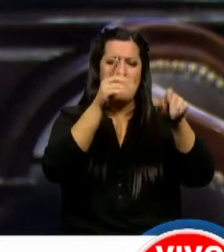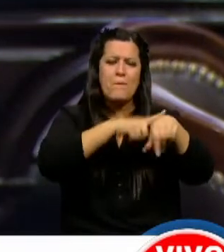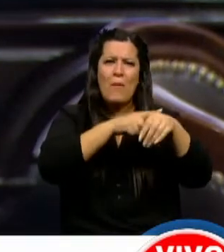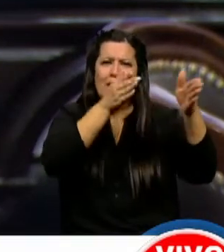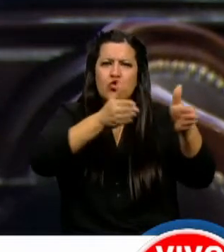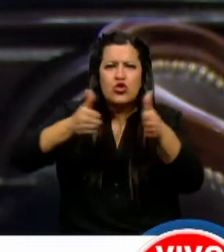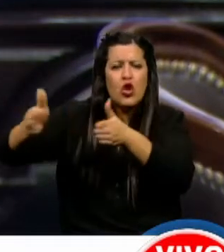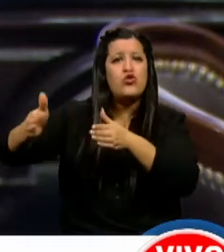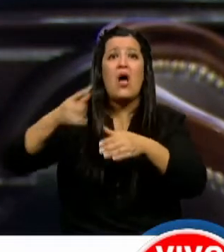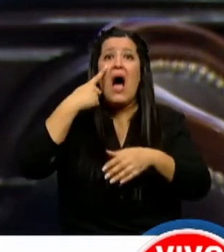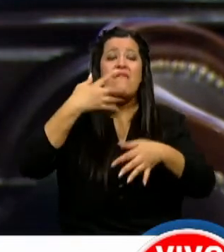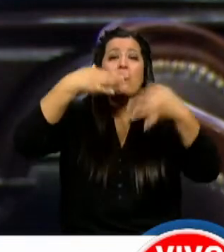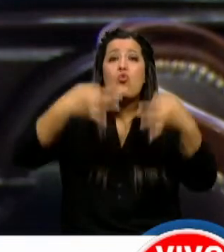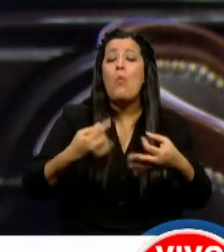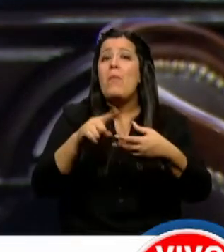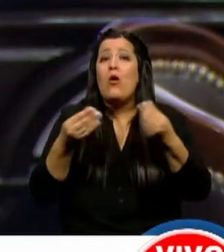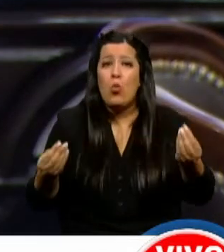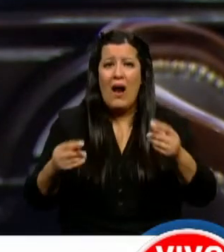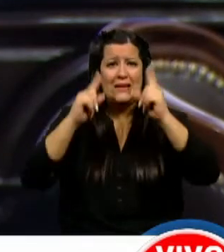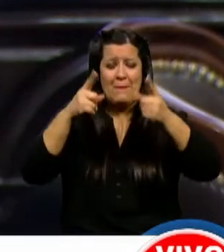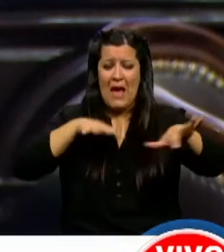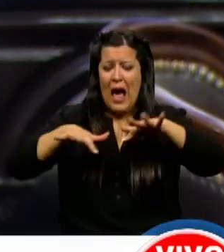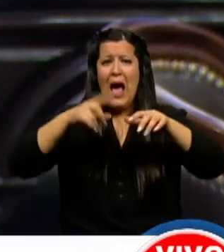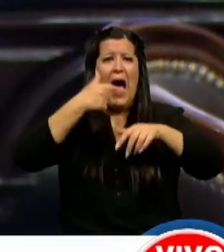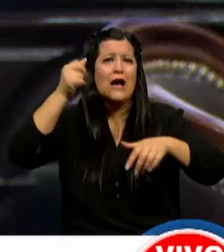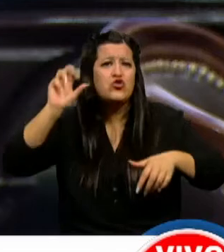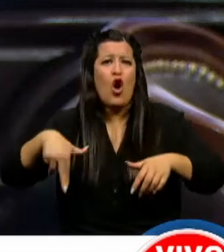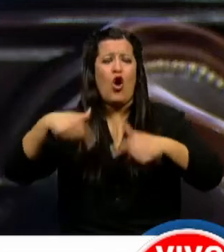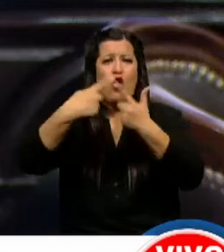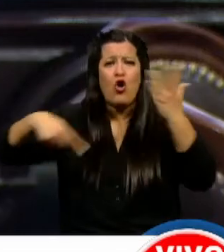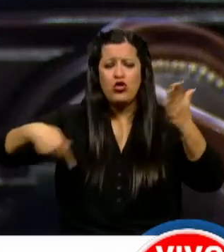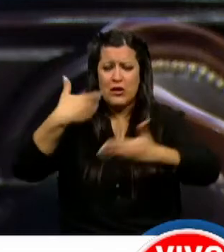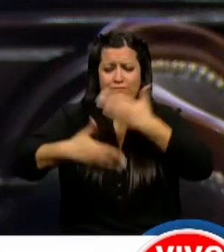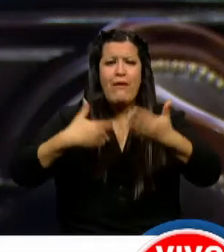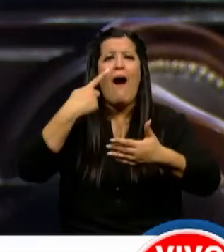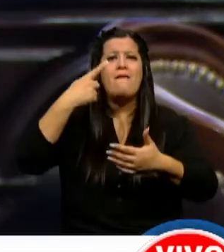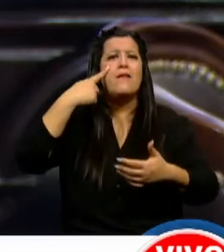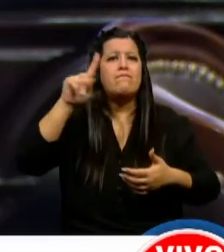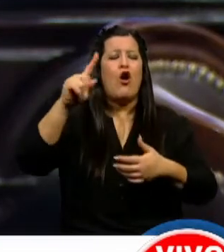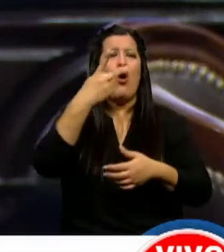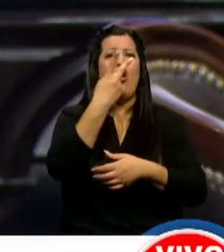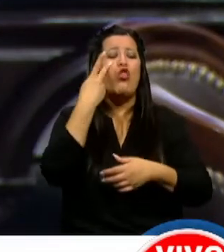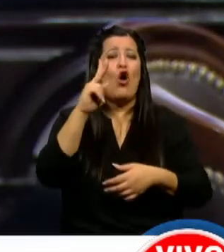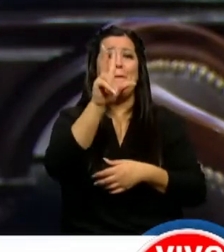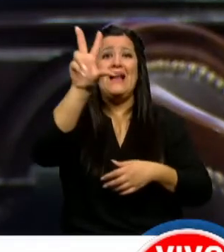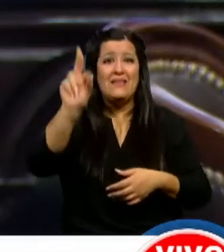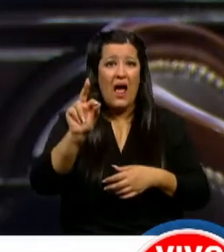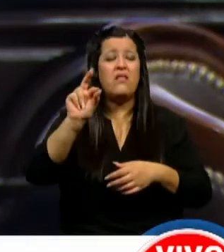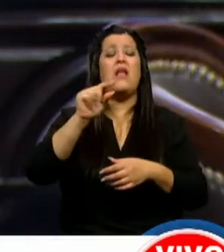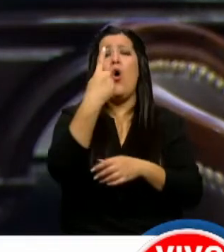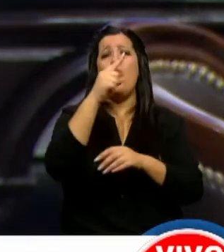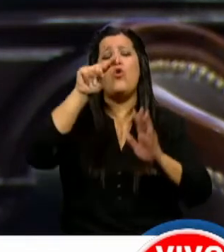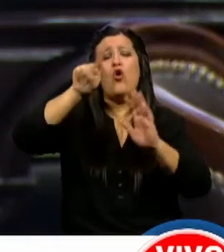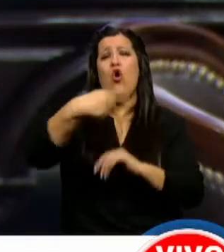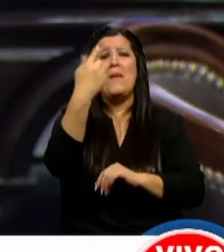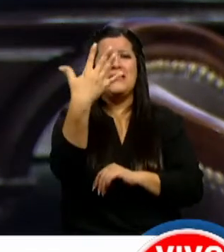cuáles están cumpliendo, cuáles con las acciones que llevan adelante van a permitir que lleguemos al 2030 con 1.5 grados, cuáles